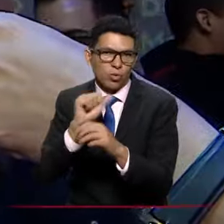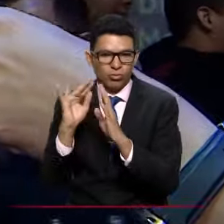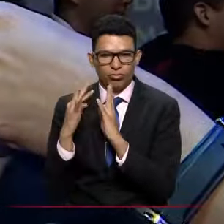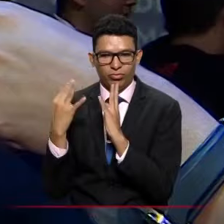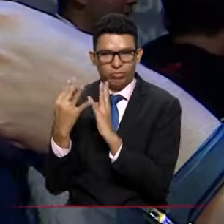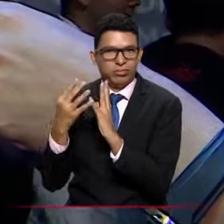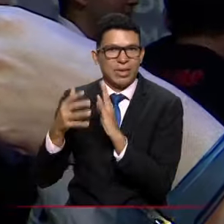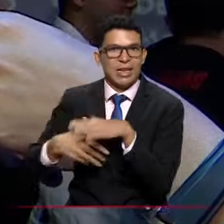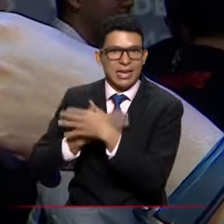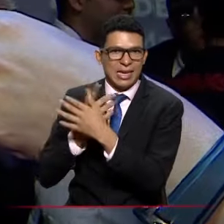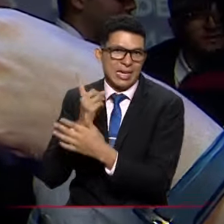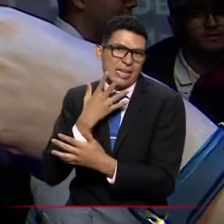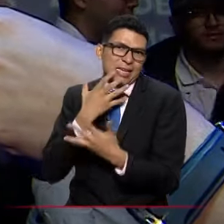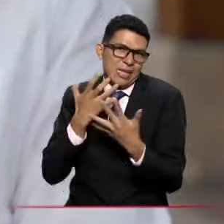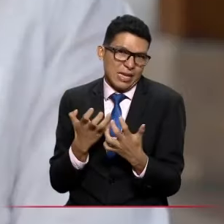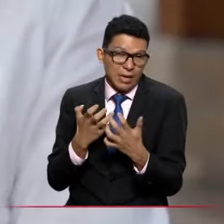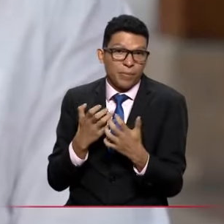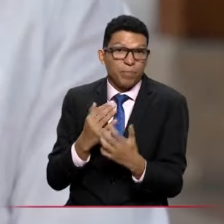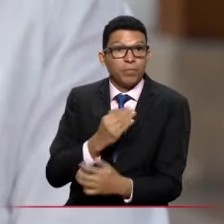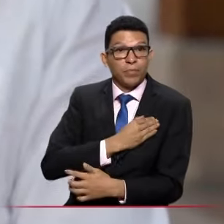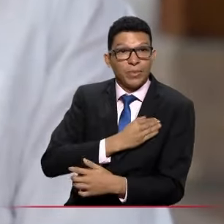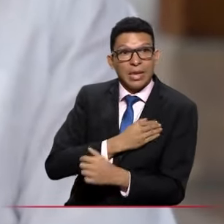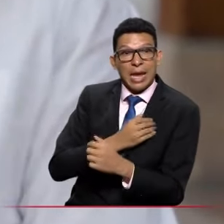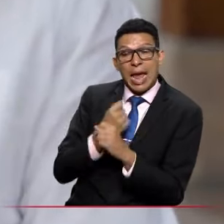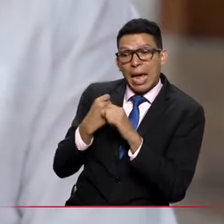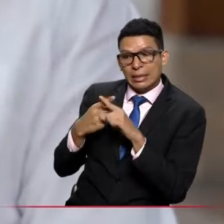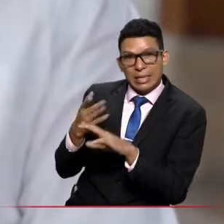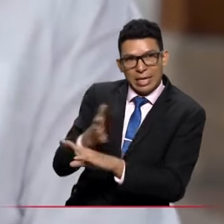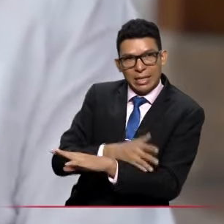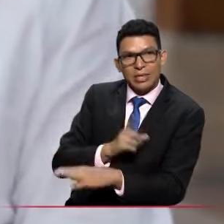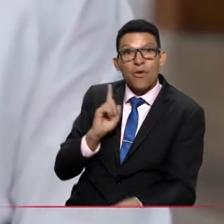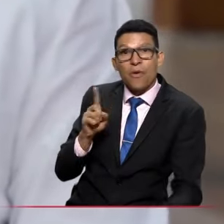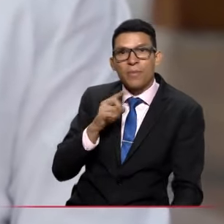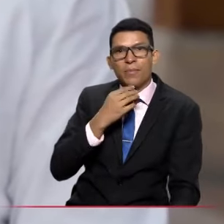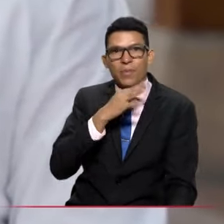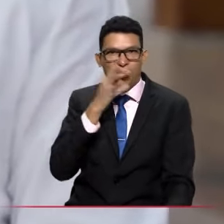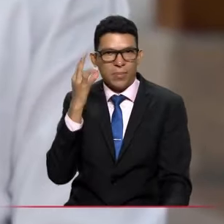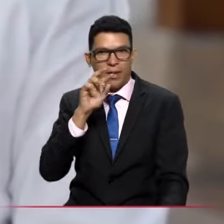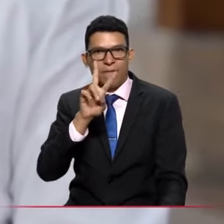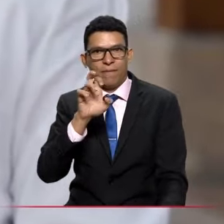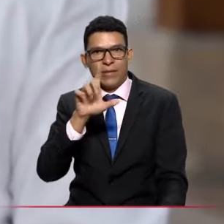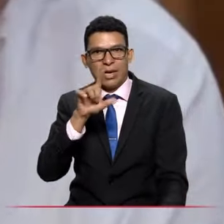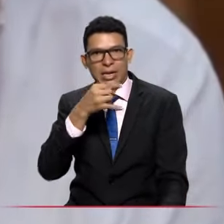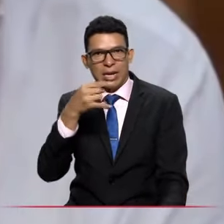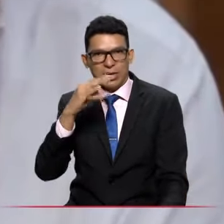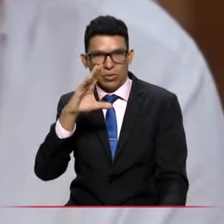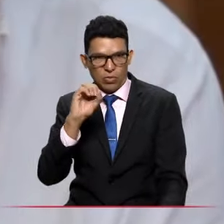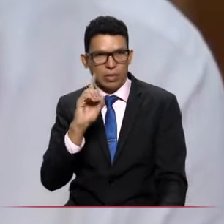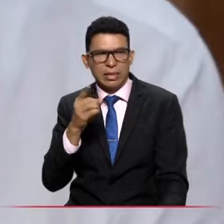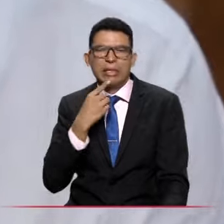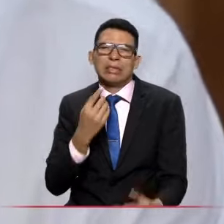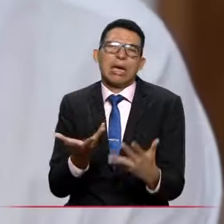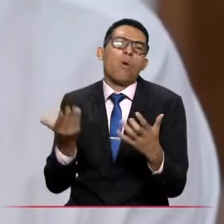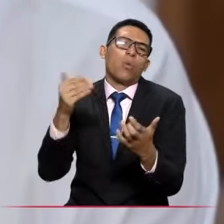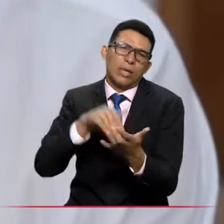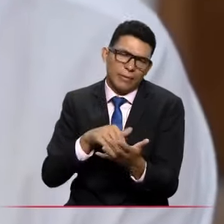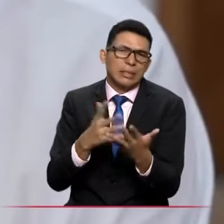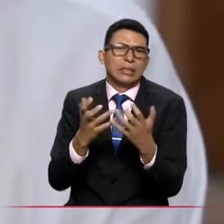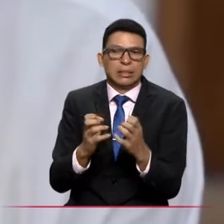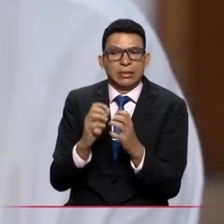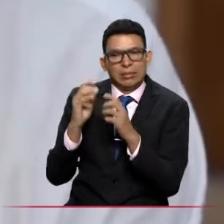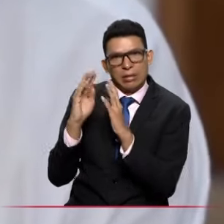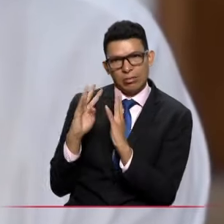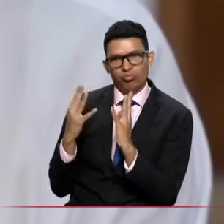en el Centro Democrático le están insistiendo al ex senador Gabriel Velasco, quien contempla la posibilidad de aspirar de nuevo al Senado, que